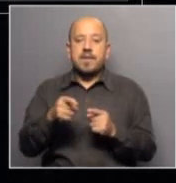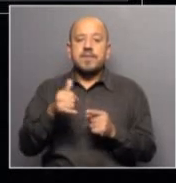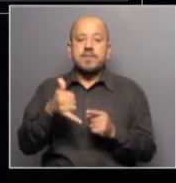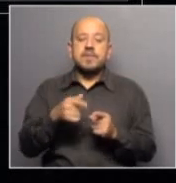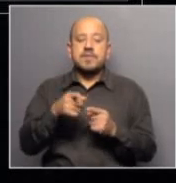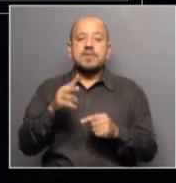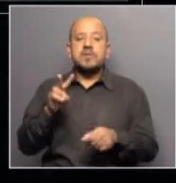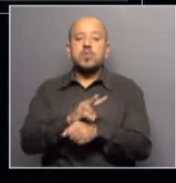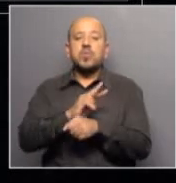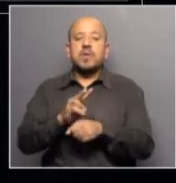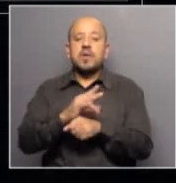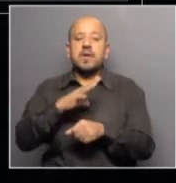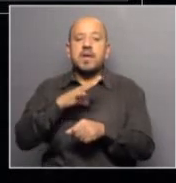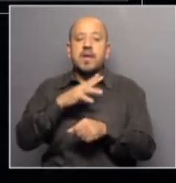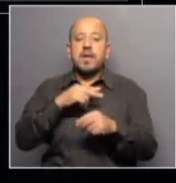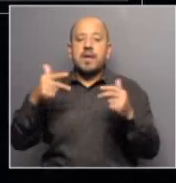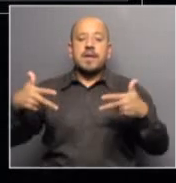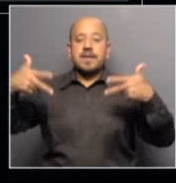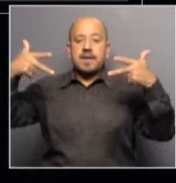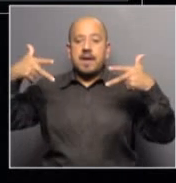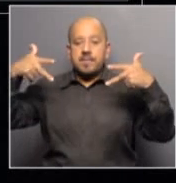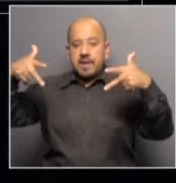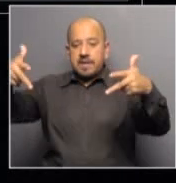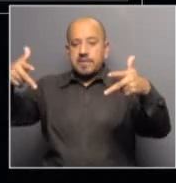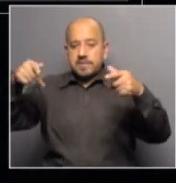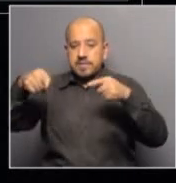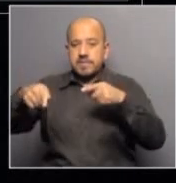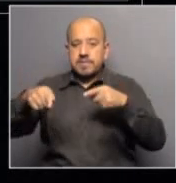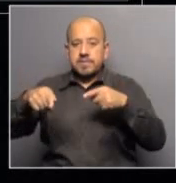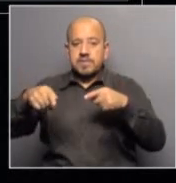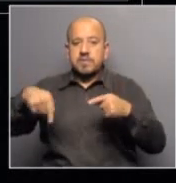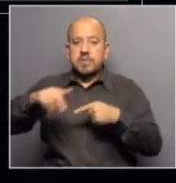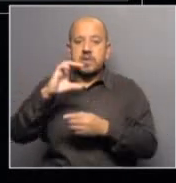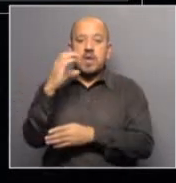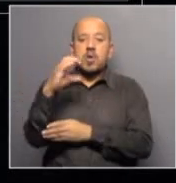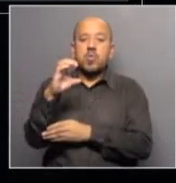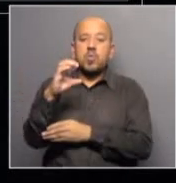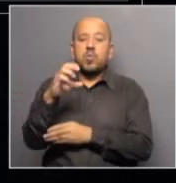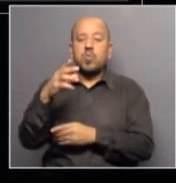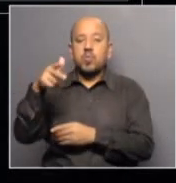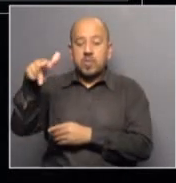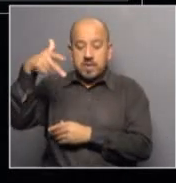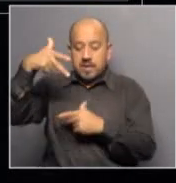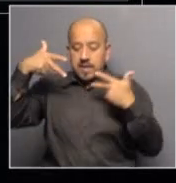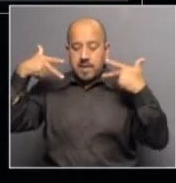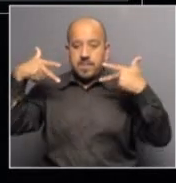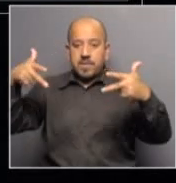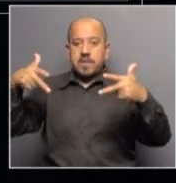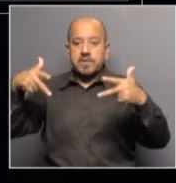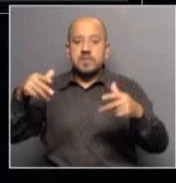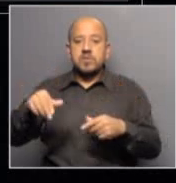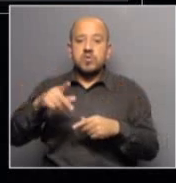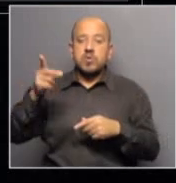cuestiones de seguridad, tiene que haber cámaras en absolutamente todos los espacios del club, tiene que estar con